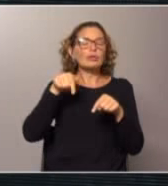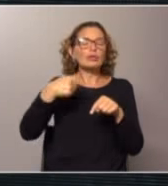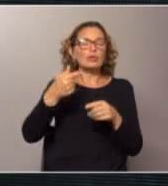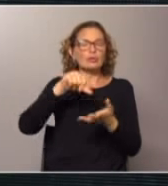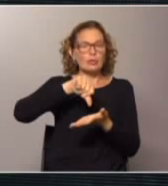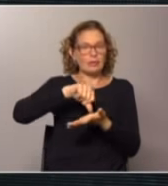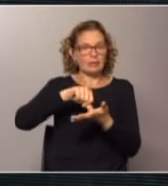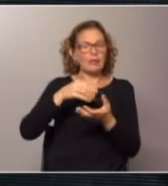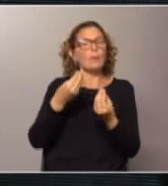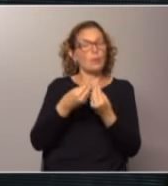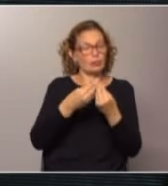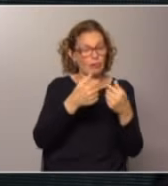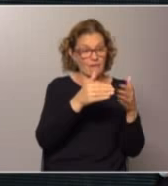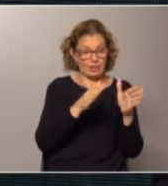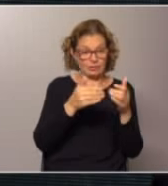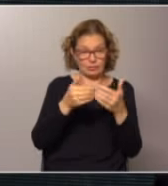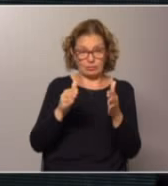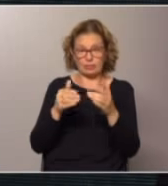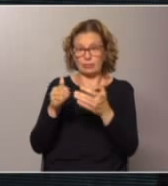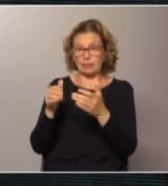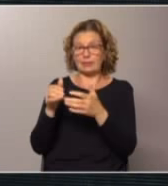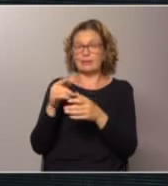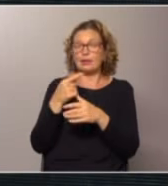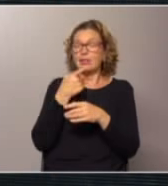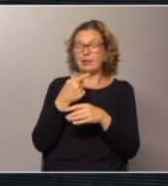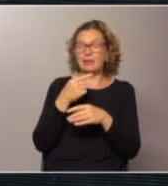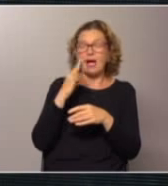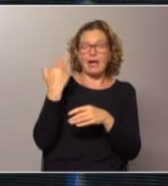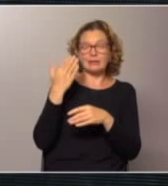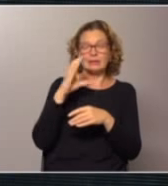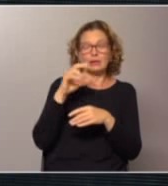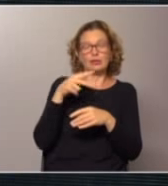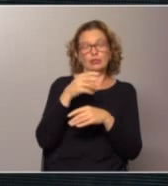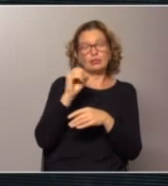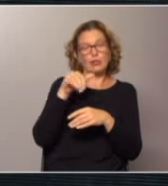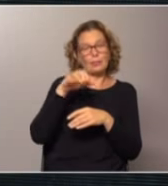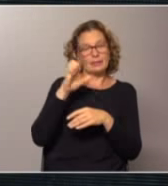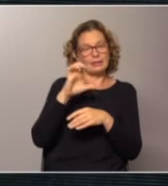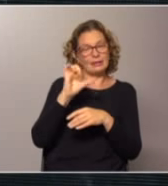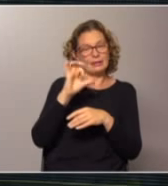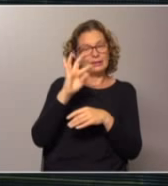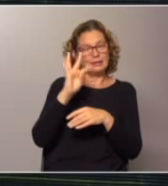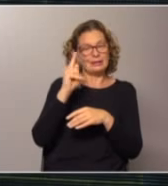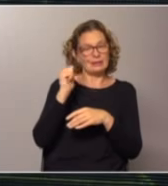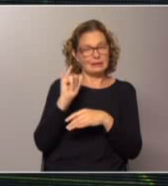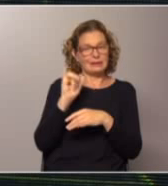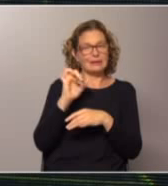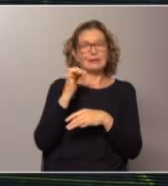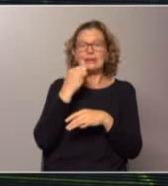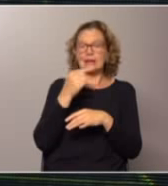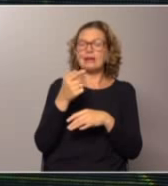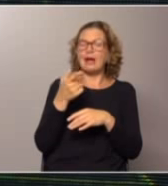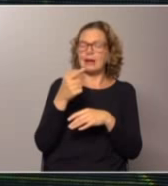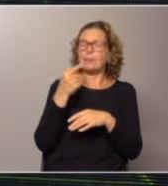mucha cosa abierta chomsky nos decía se acuerdan en el programa que el que anunciaba una iniciativa